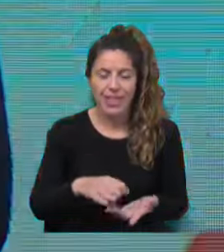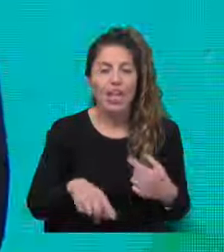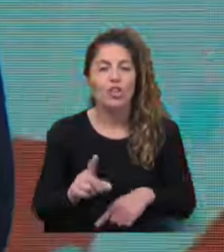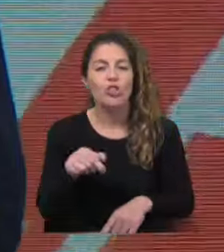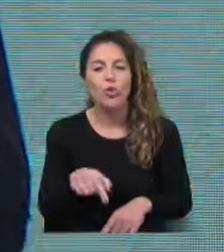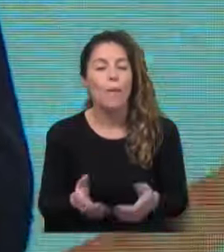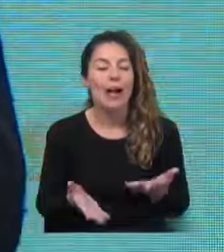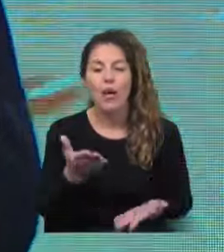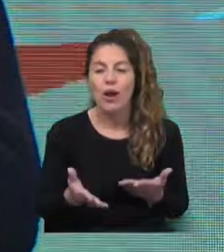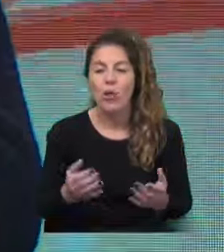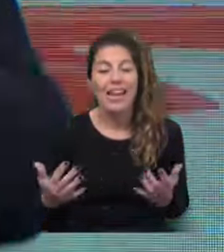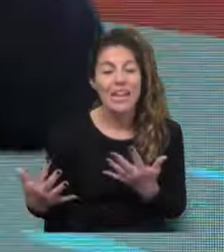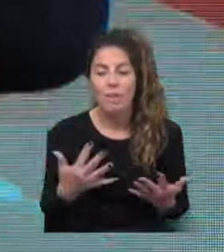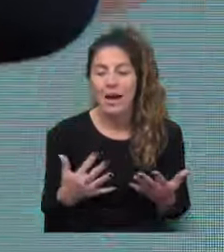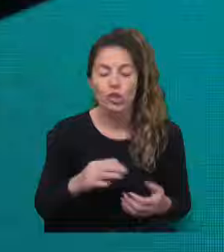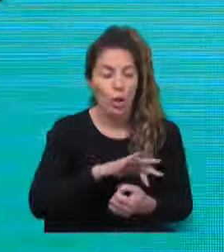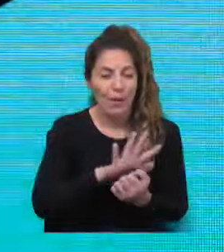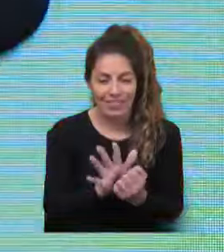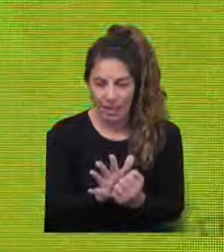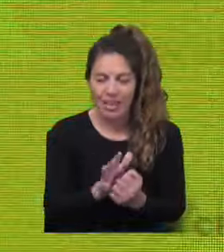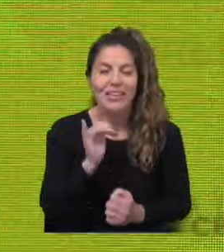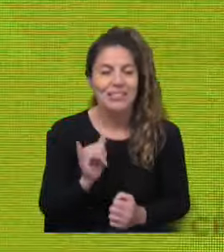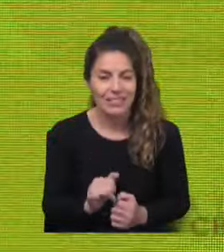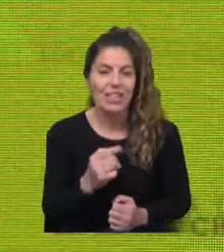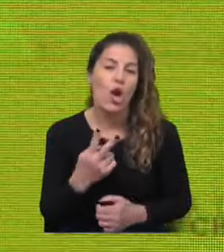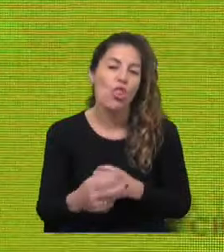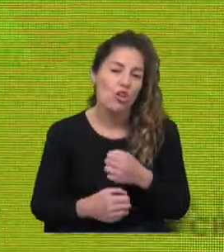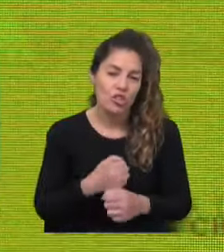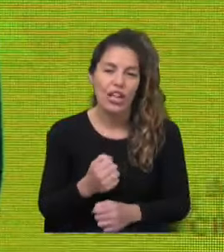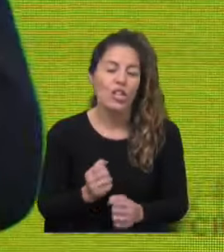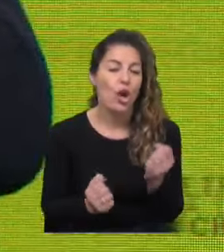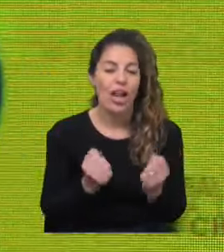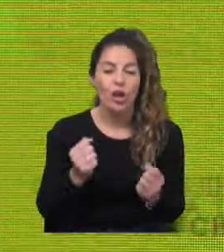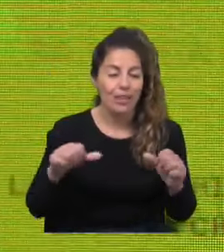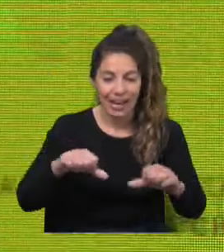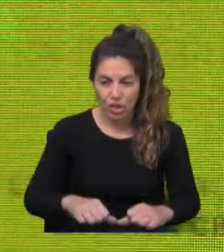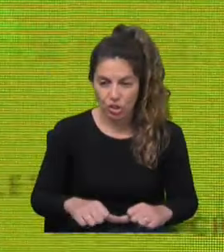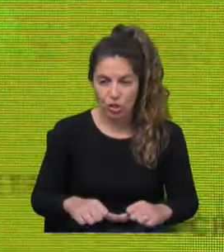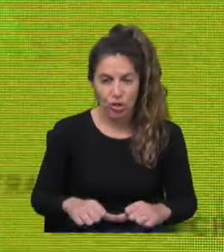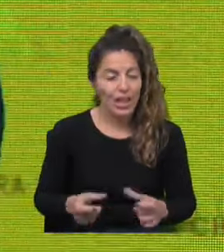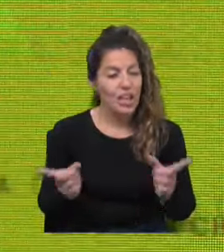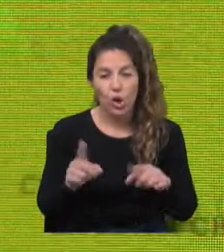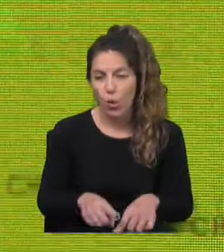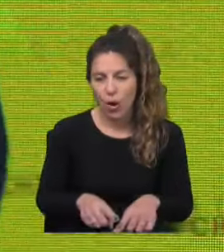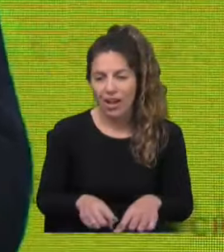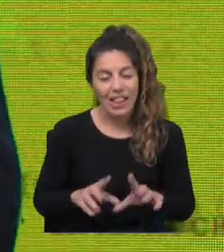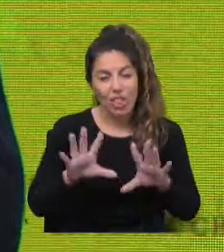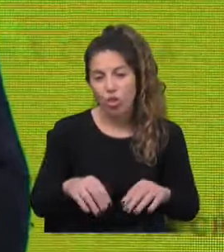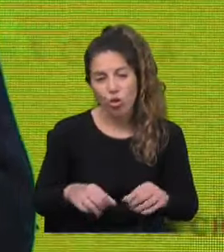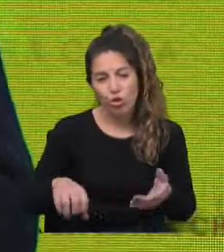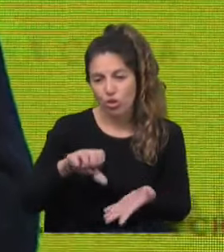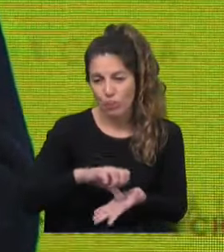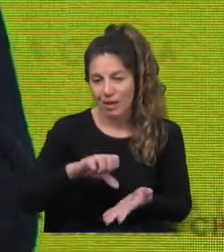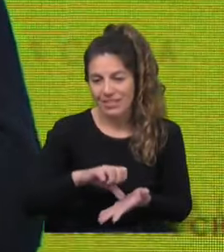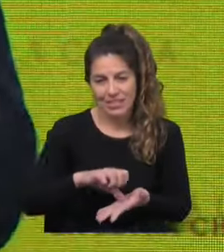para evaluar el impacto de la pandemia, obviamente, sí, hubo un par de años que la economía cayó, como cayó la de todos los demás